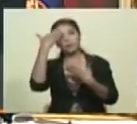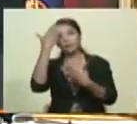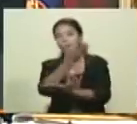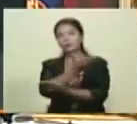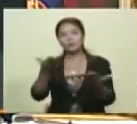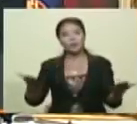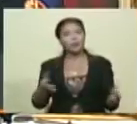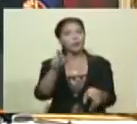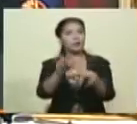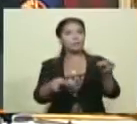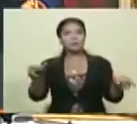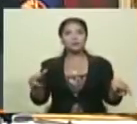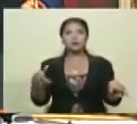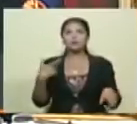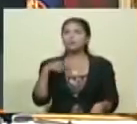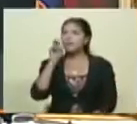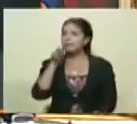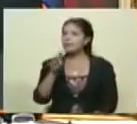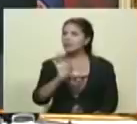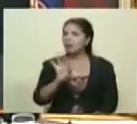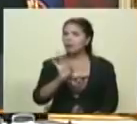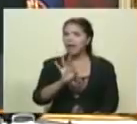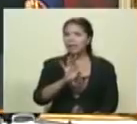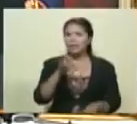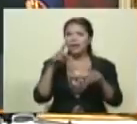No, no he visto imágenes.